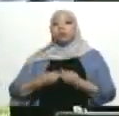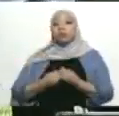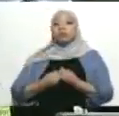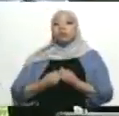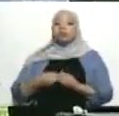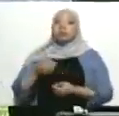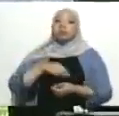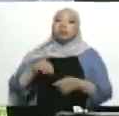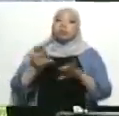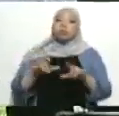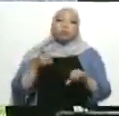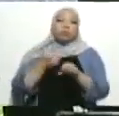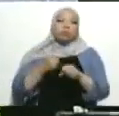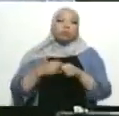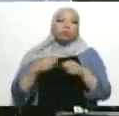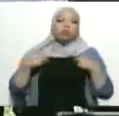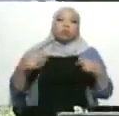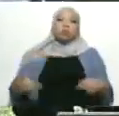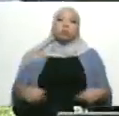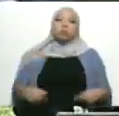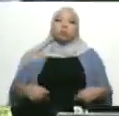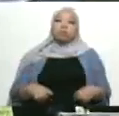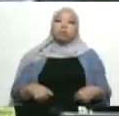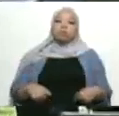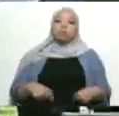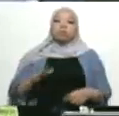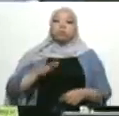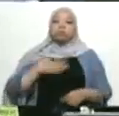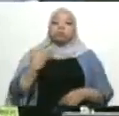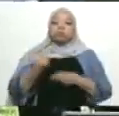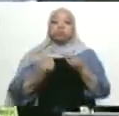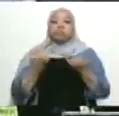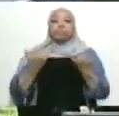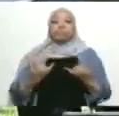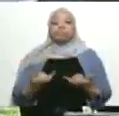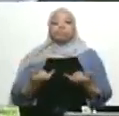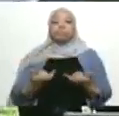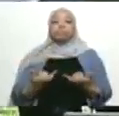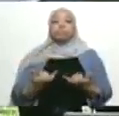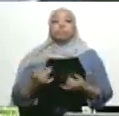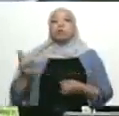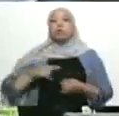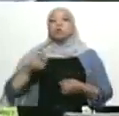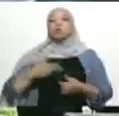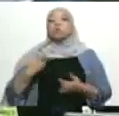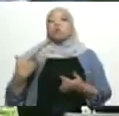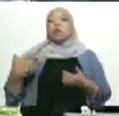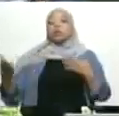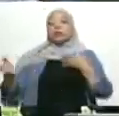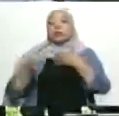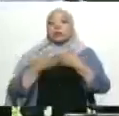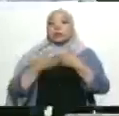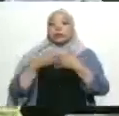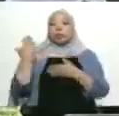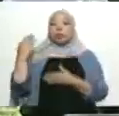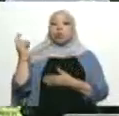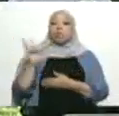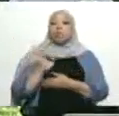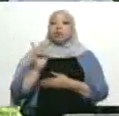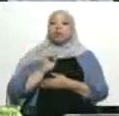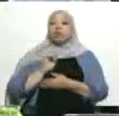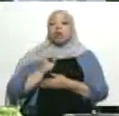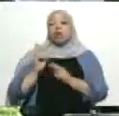de relaciones humanas. Porque lo que no puede volver a ocurrir es más nunca cerrarse la frontera. Y lo que no puede